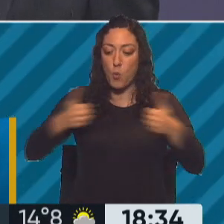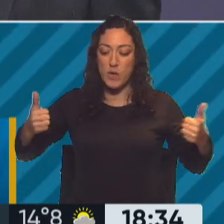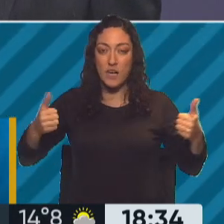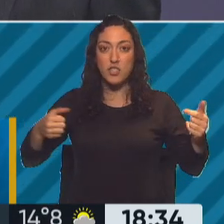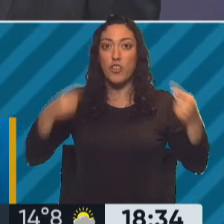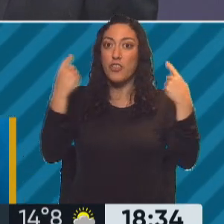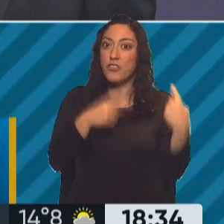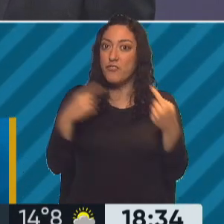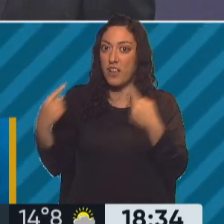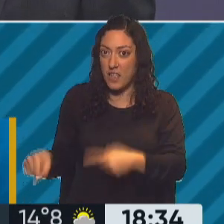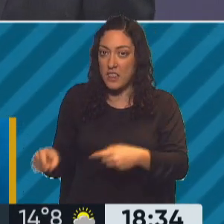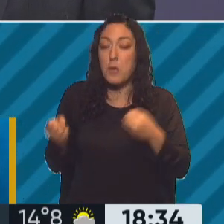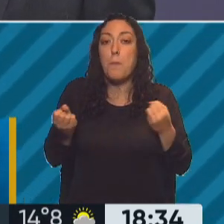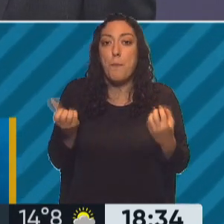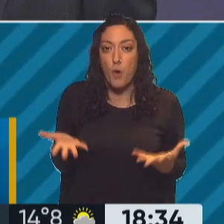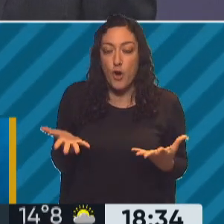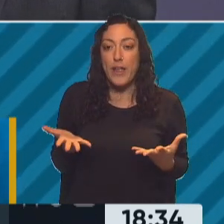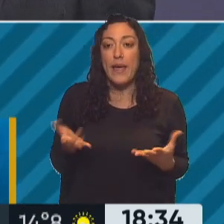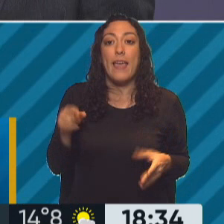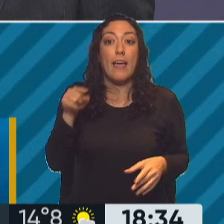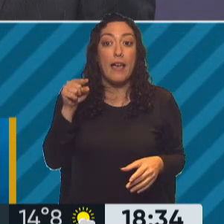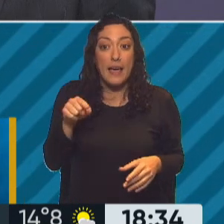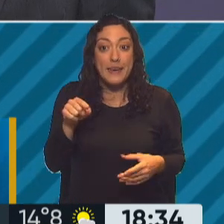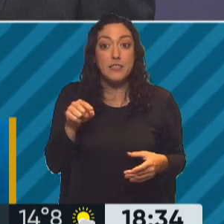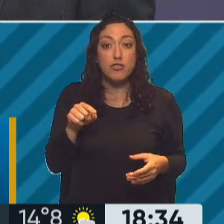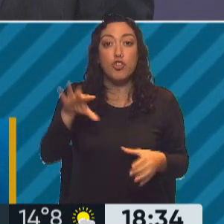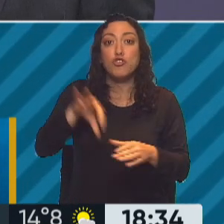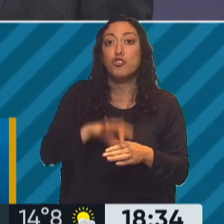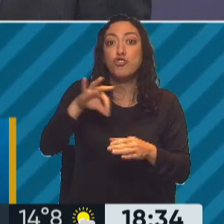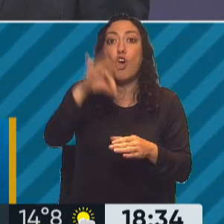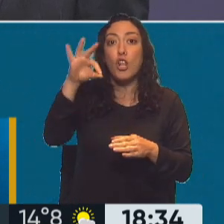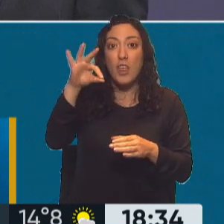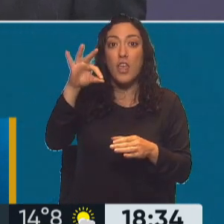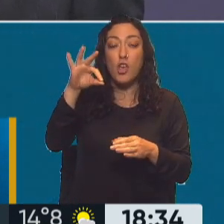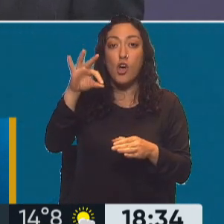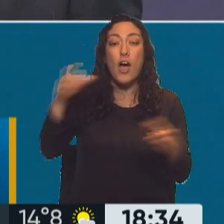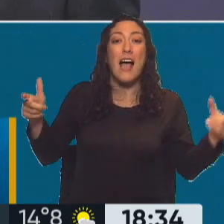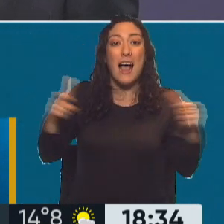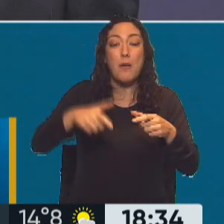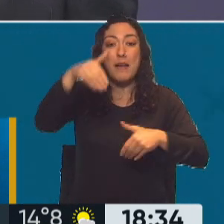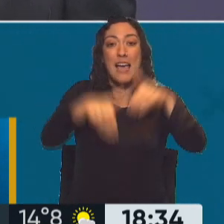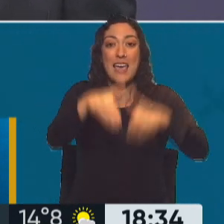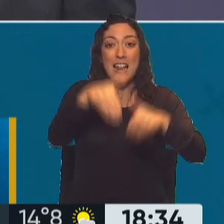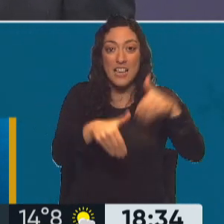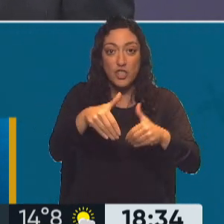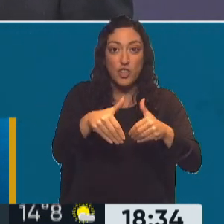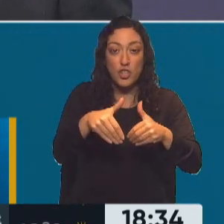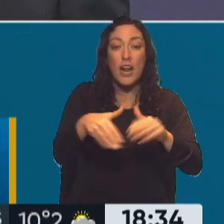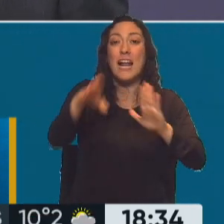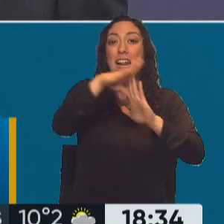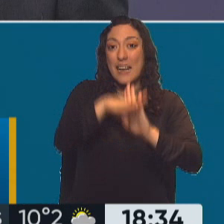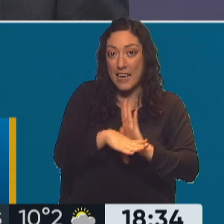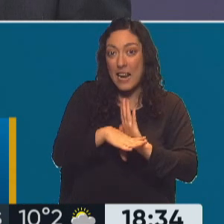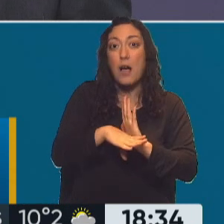Esto se explica porque todo fue seleccionado y establecido por sorteo. La Cámara Electoral, al momento de fijar las reglas